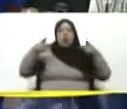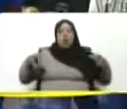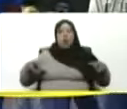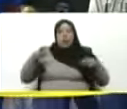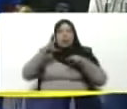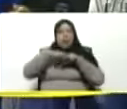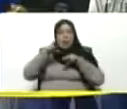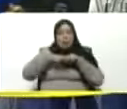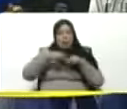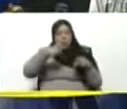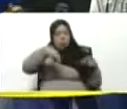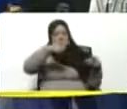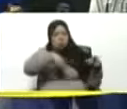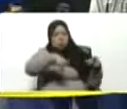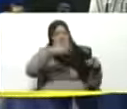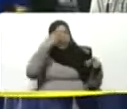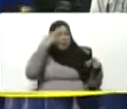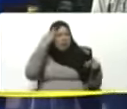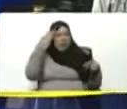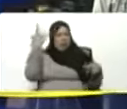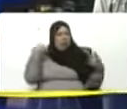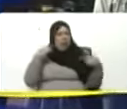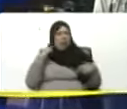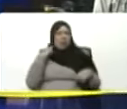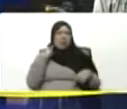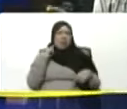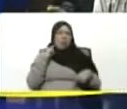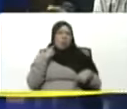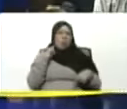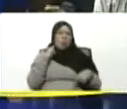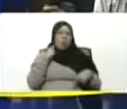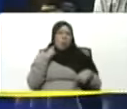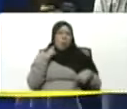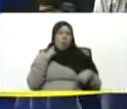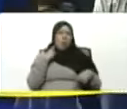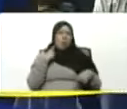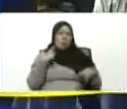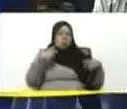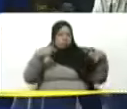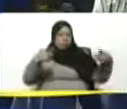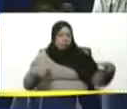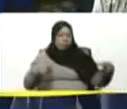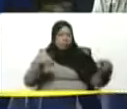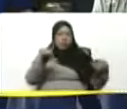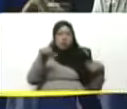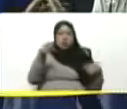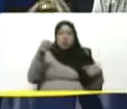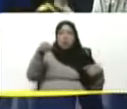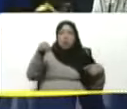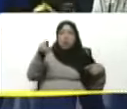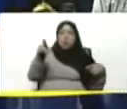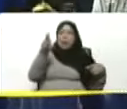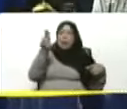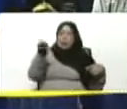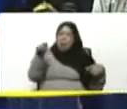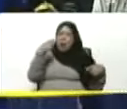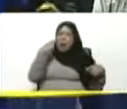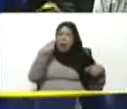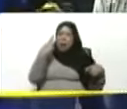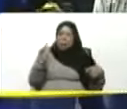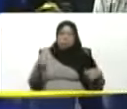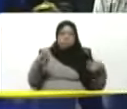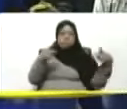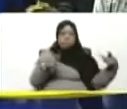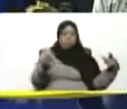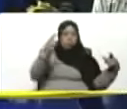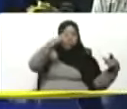¿Ustedes saben qué es un disco de vinil? Un long play. Un long play, ¿no saben qué es? Nunca lo han visto. Un